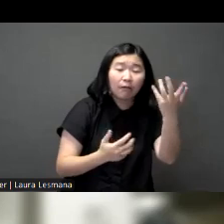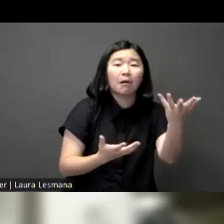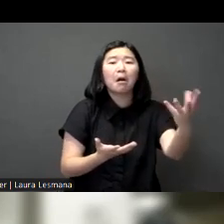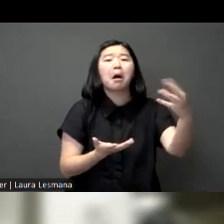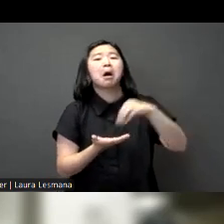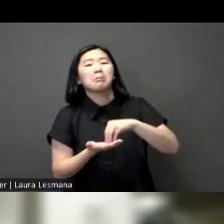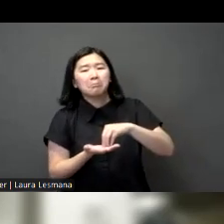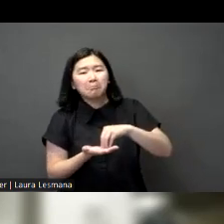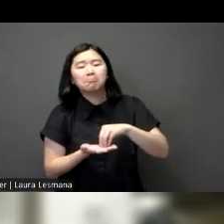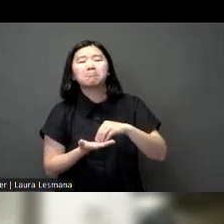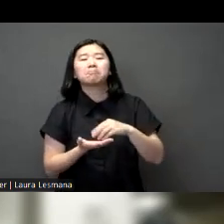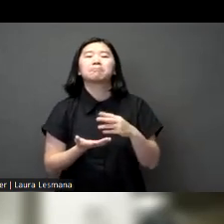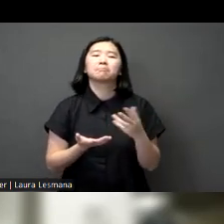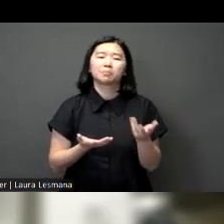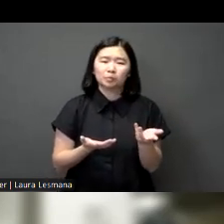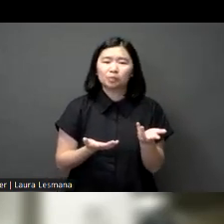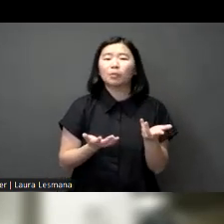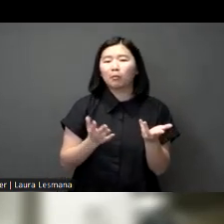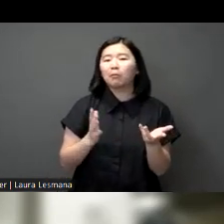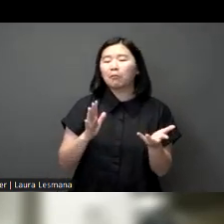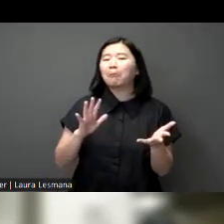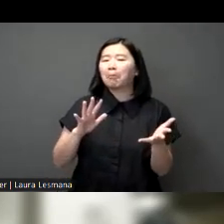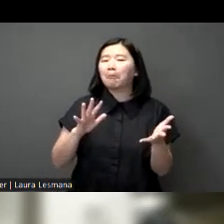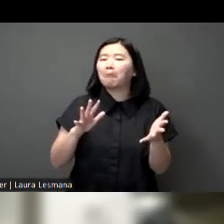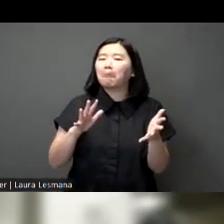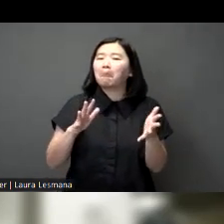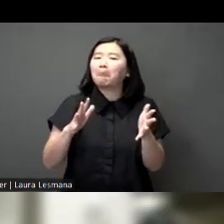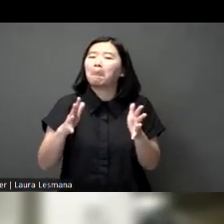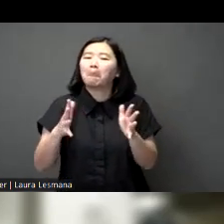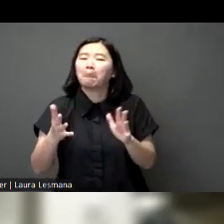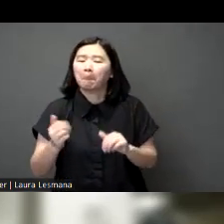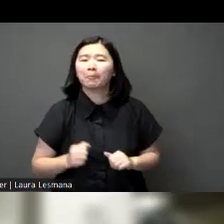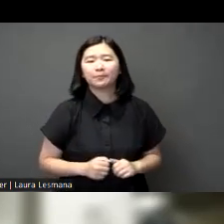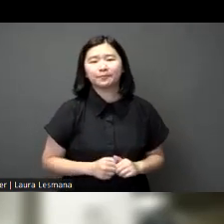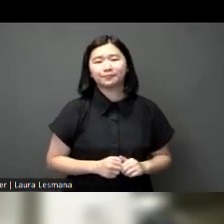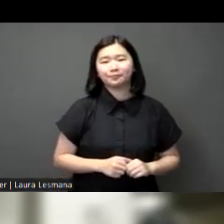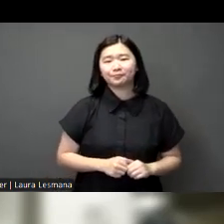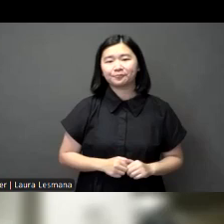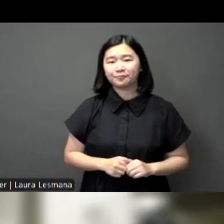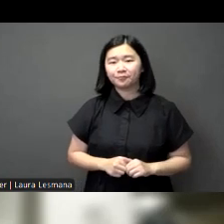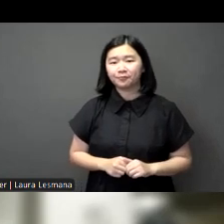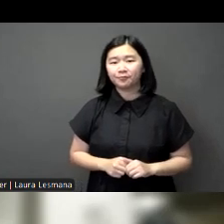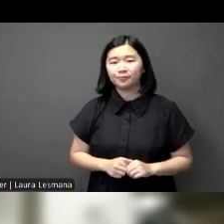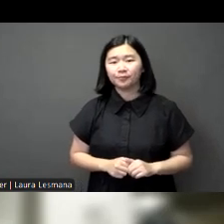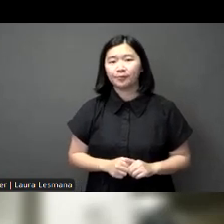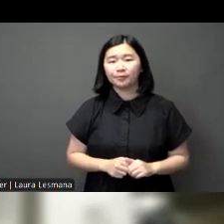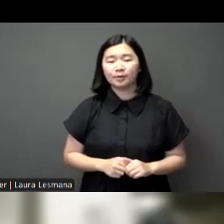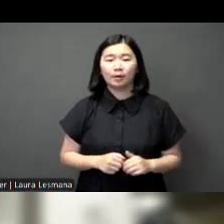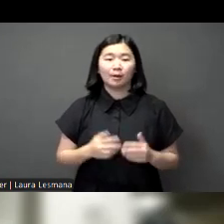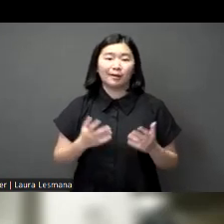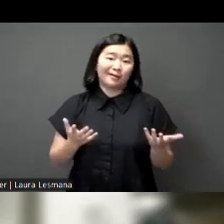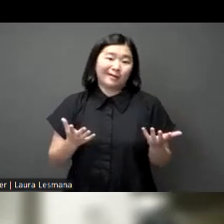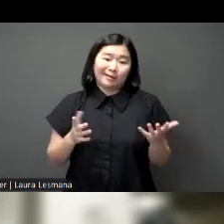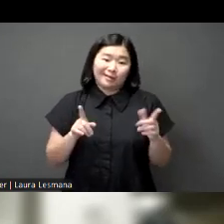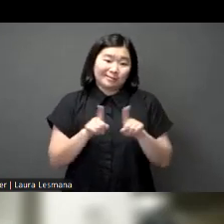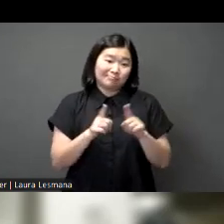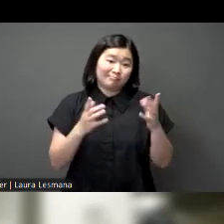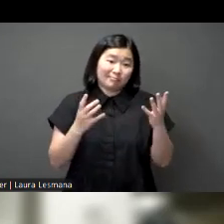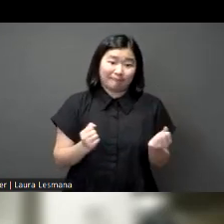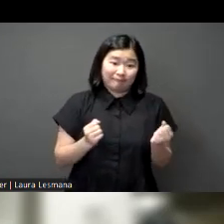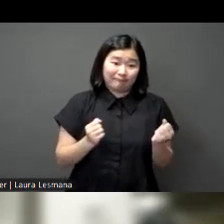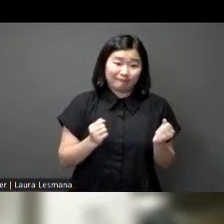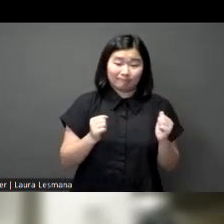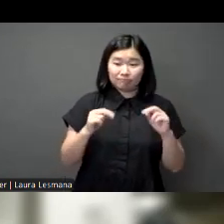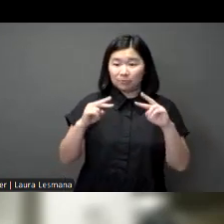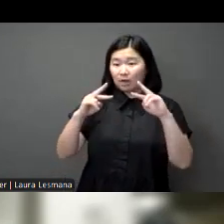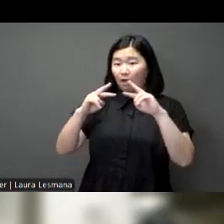el documento madre o estas orientaciones técnicas, o si es el conjunto de las intervenciones en mirada global.